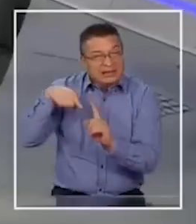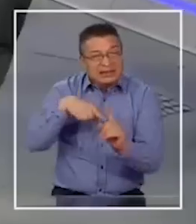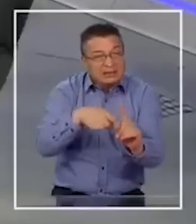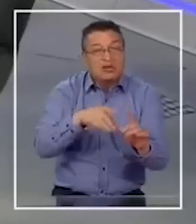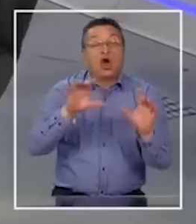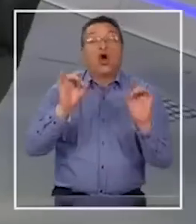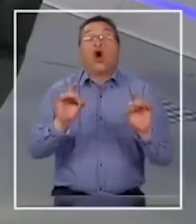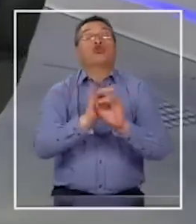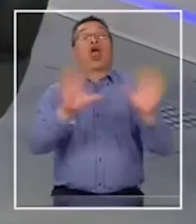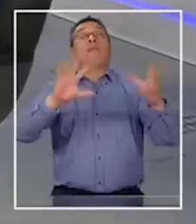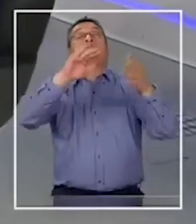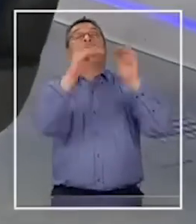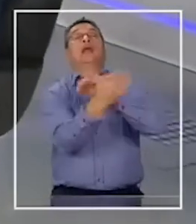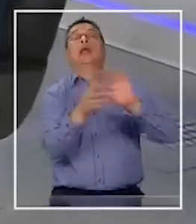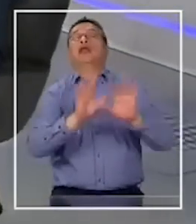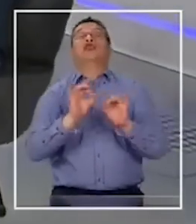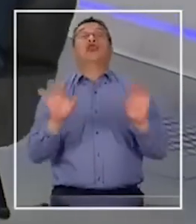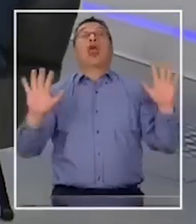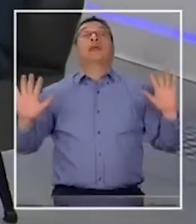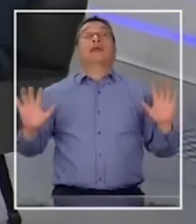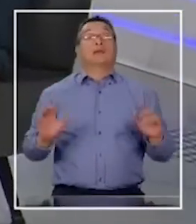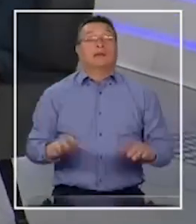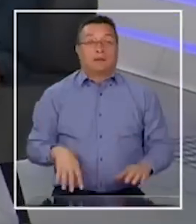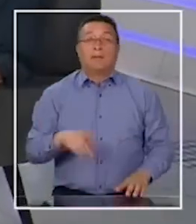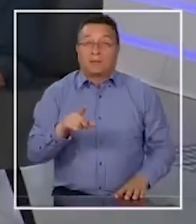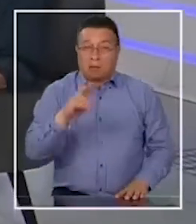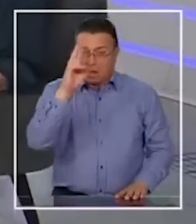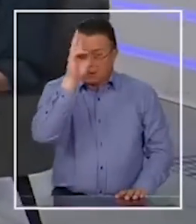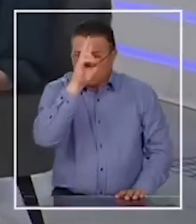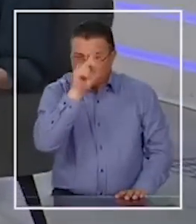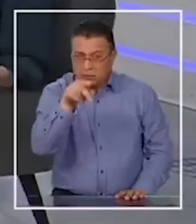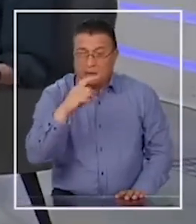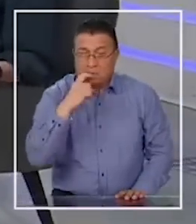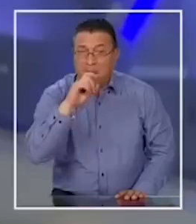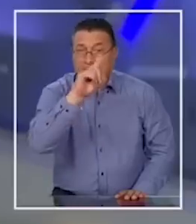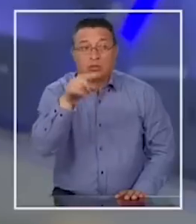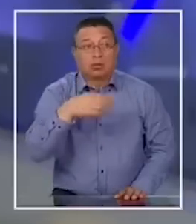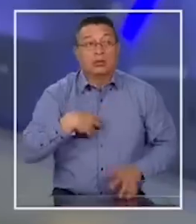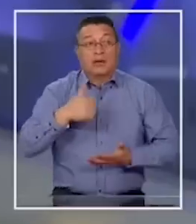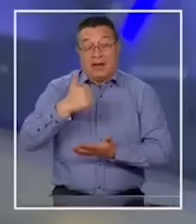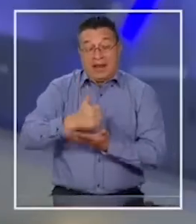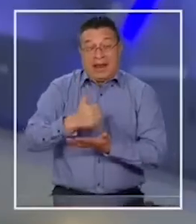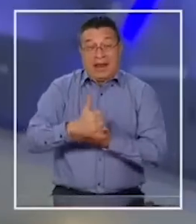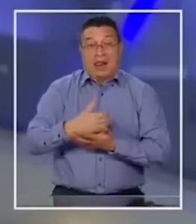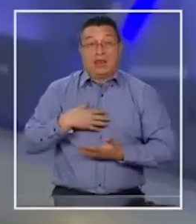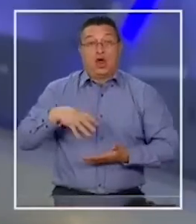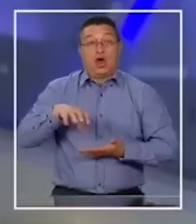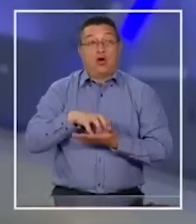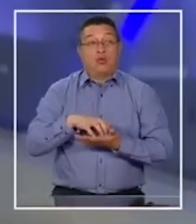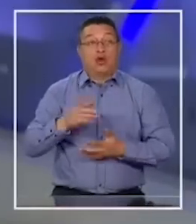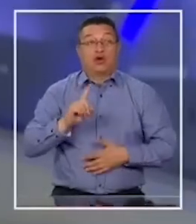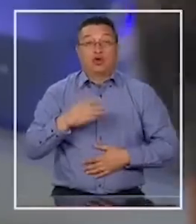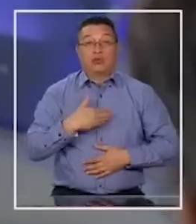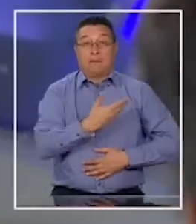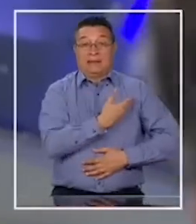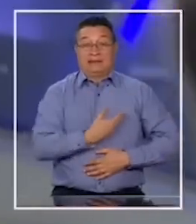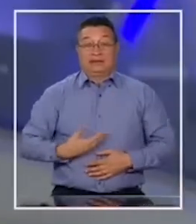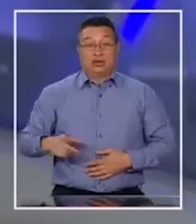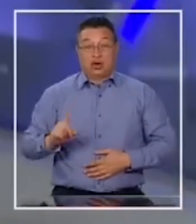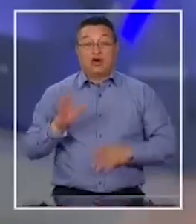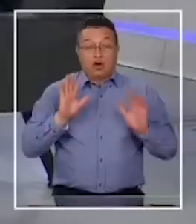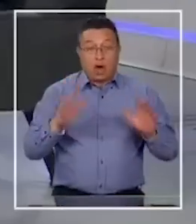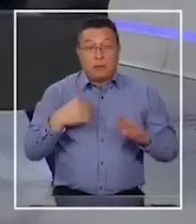o en esto nos quedamos Es que paradójica le pregunto porque estoy hablando con un alcalde de una comuna de chile no con el presidente de